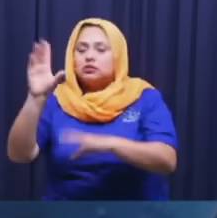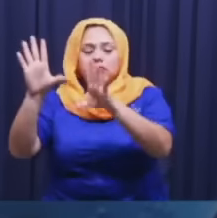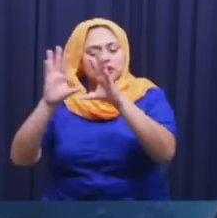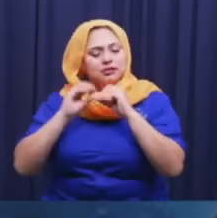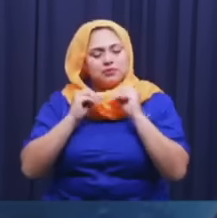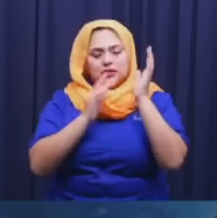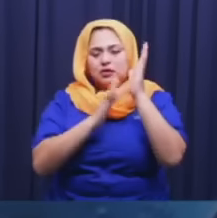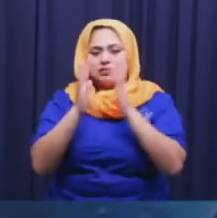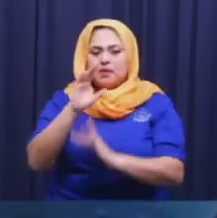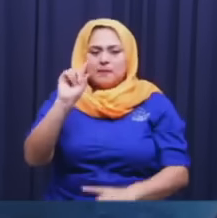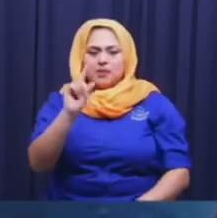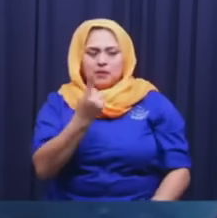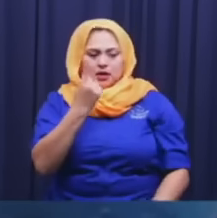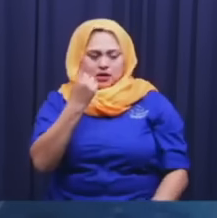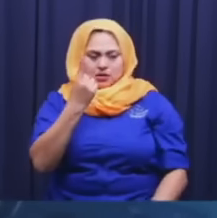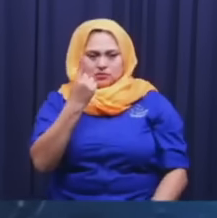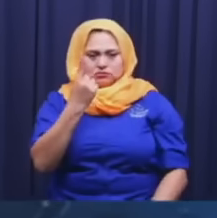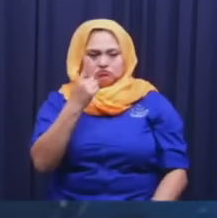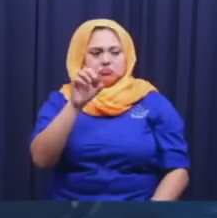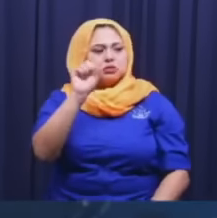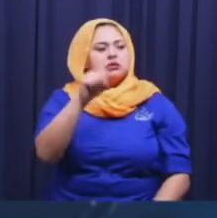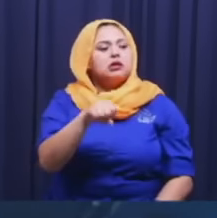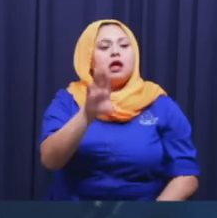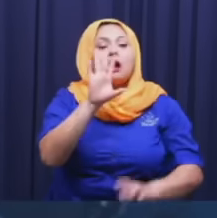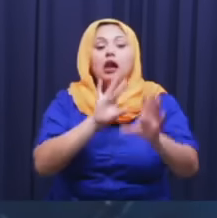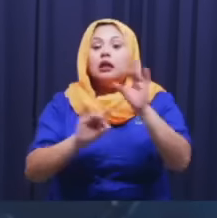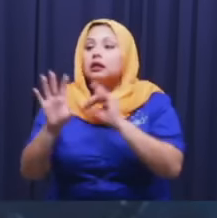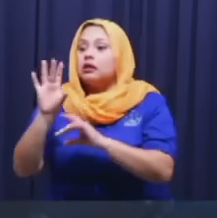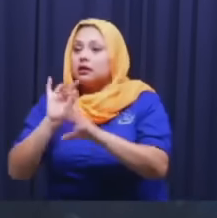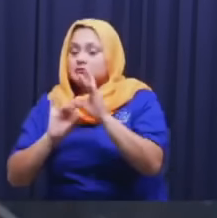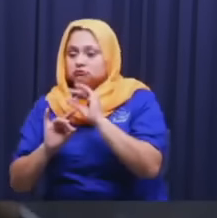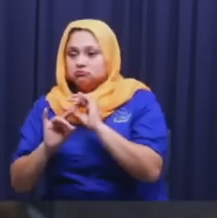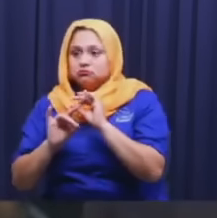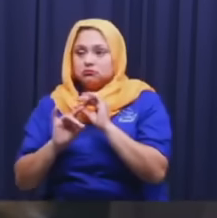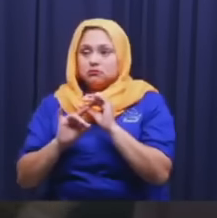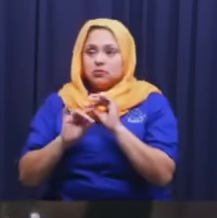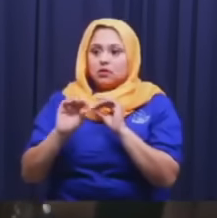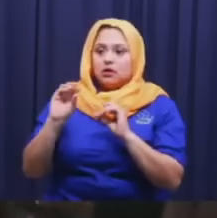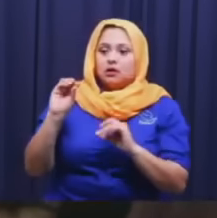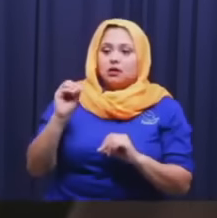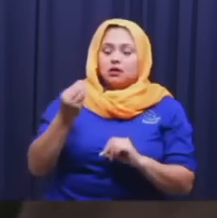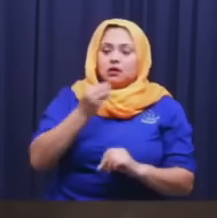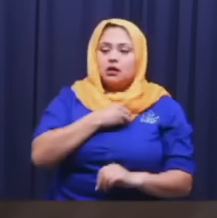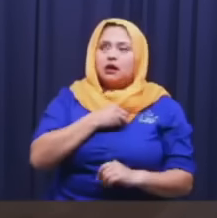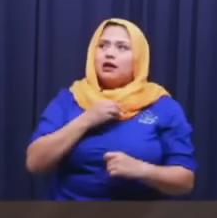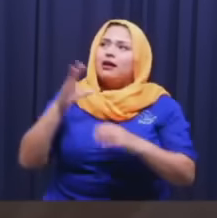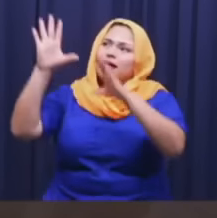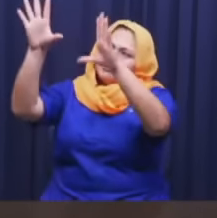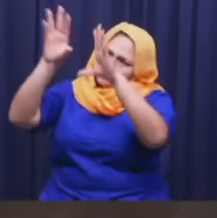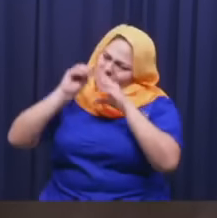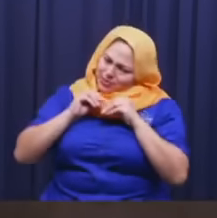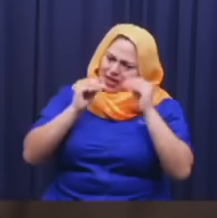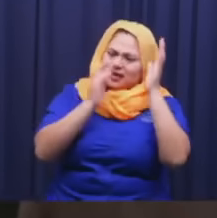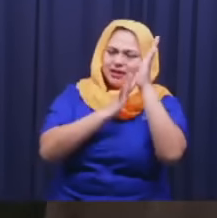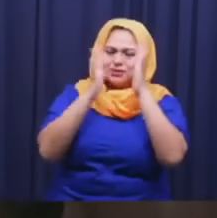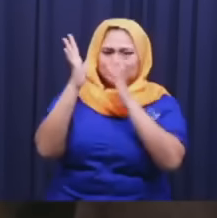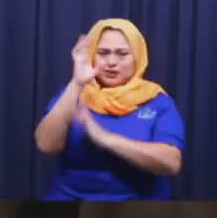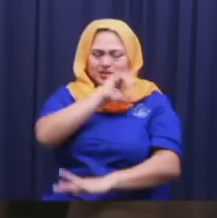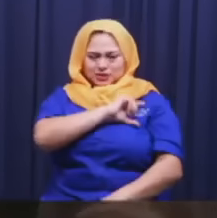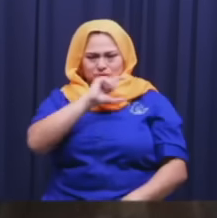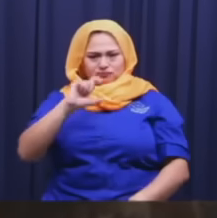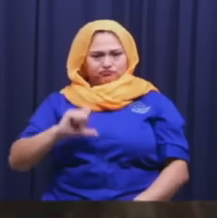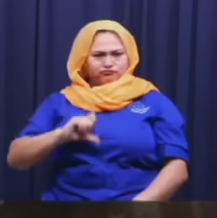Primeramente, si en medio de nosotros hay alguien que quiere entregarle su corazón al Señor